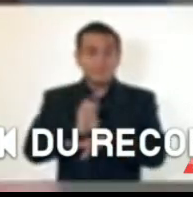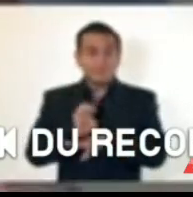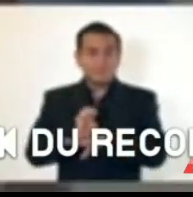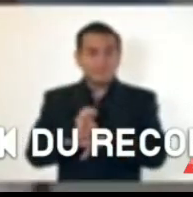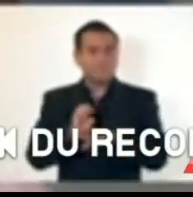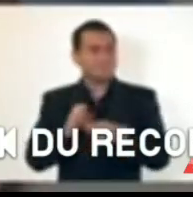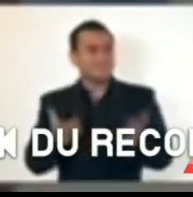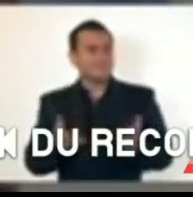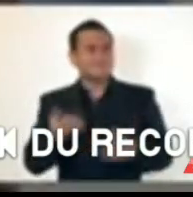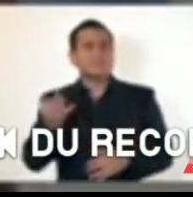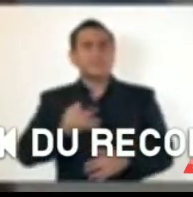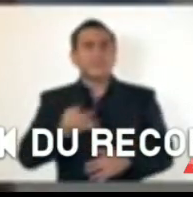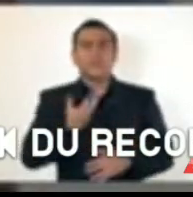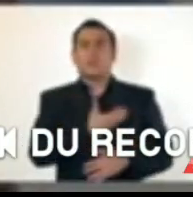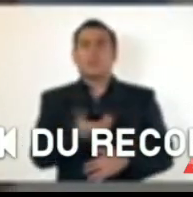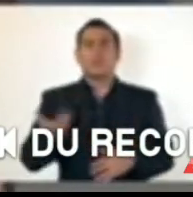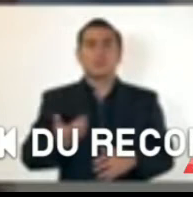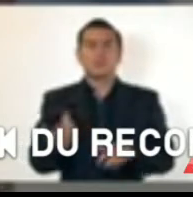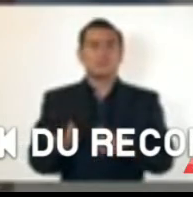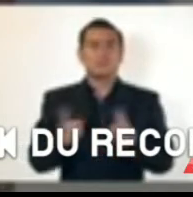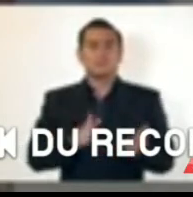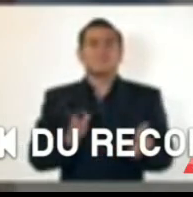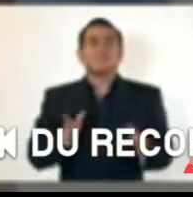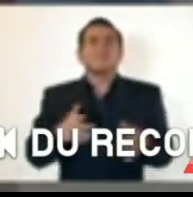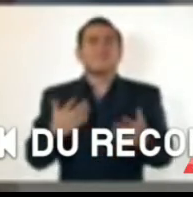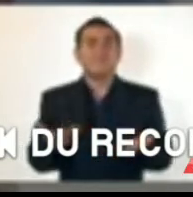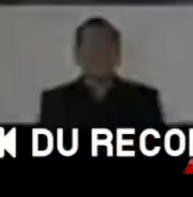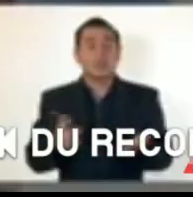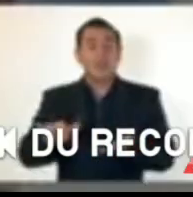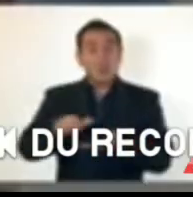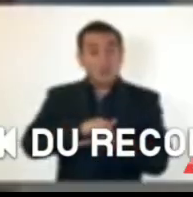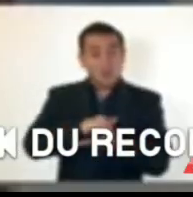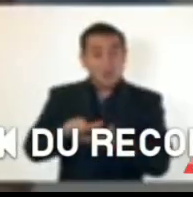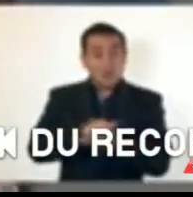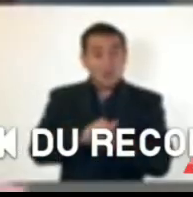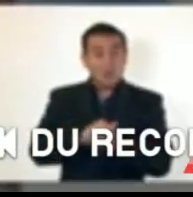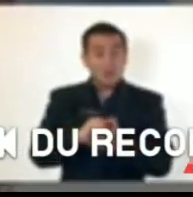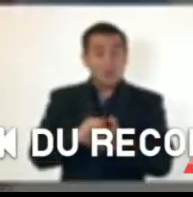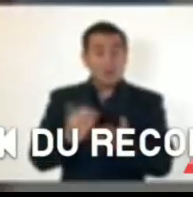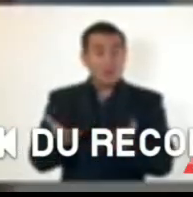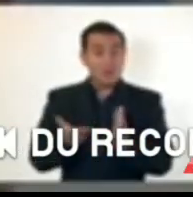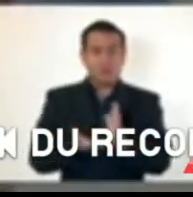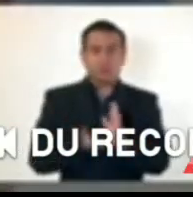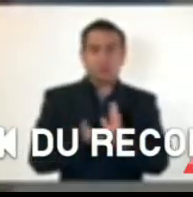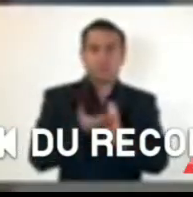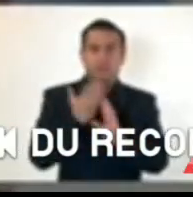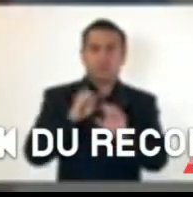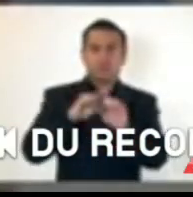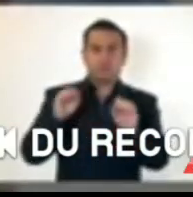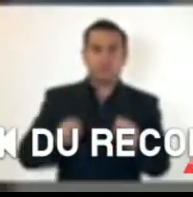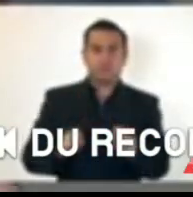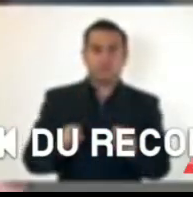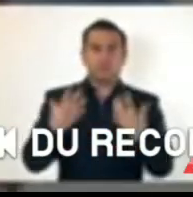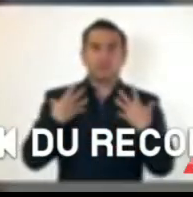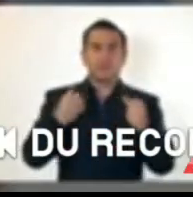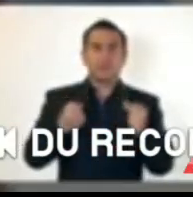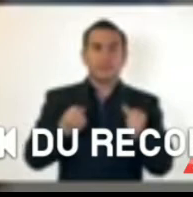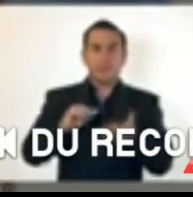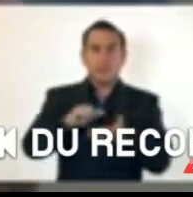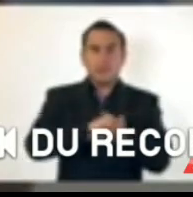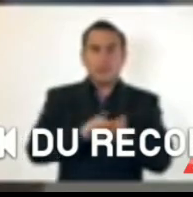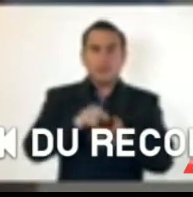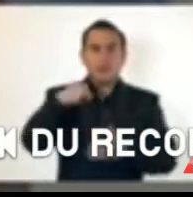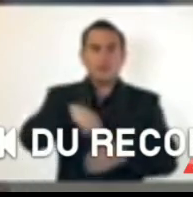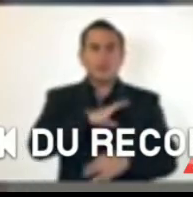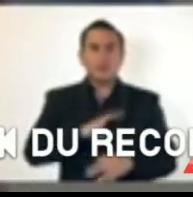Ah, no, pero es que tenemos que estar más preparados. ¿Más preparados que quién? Que en Nueva York. Tenemos que tener un mejor sistema de salud que en Nueva York. Así nos tenemos que